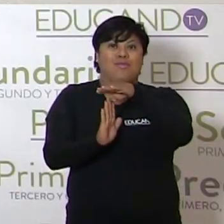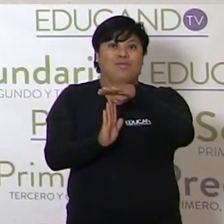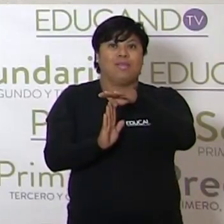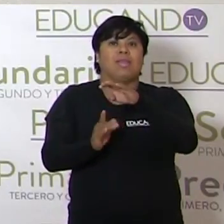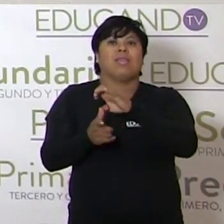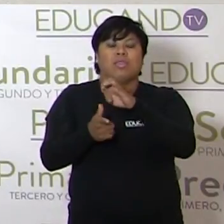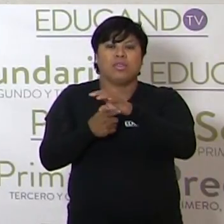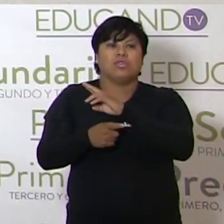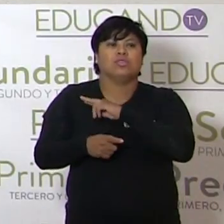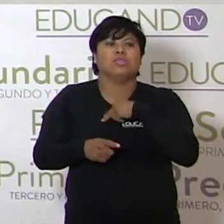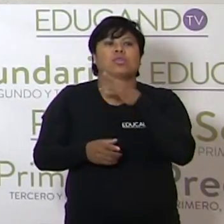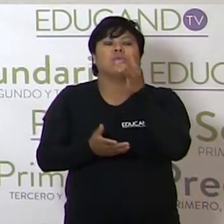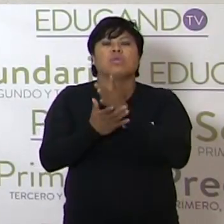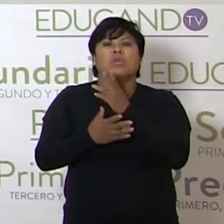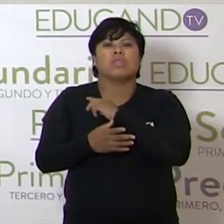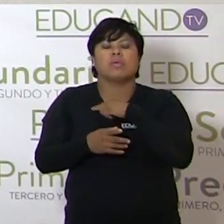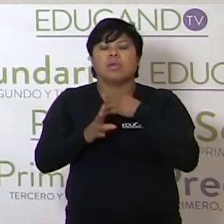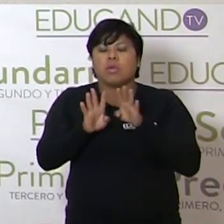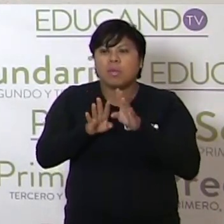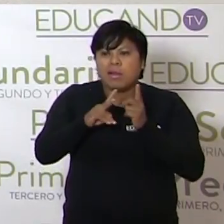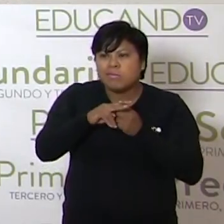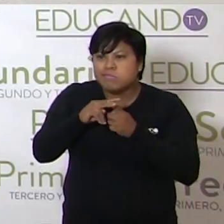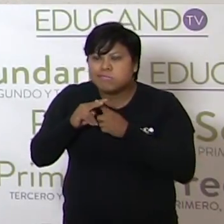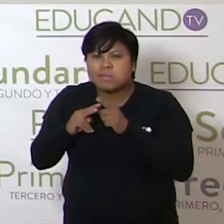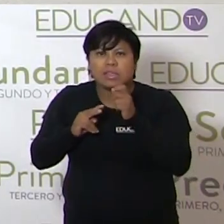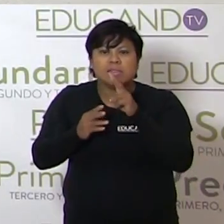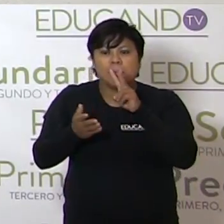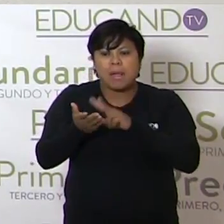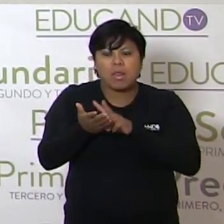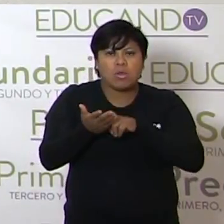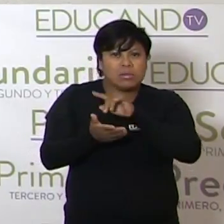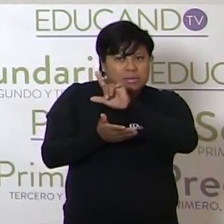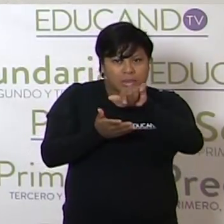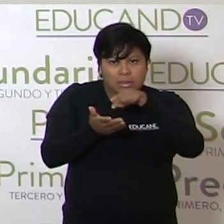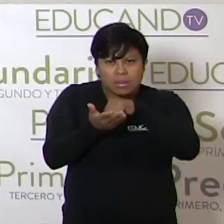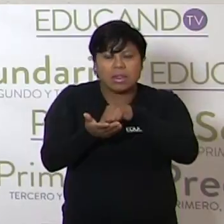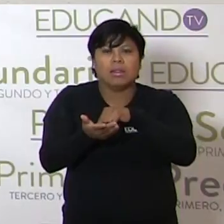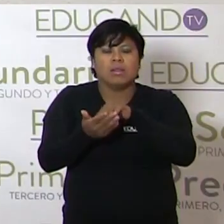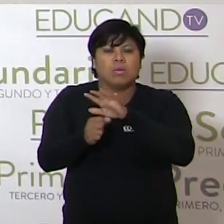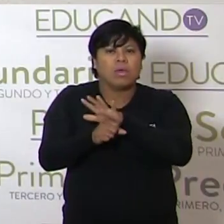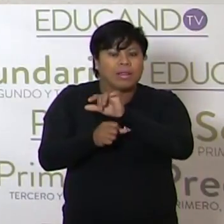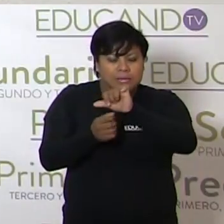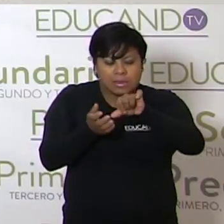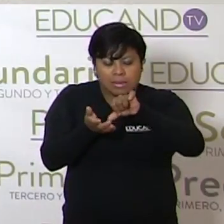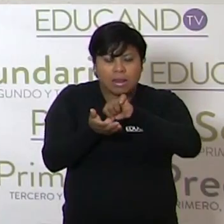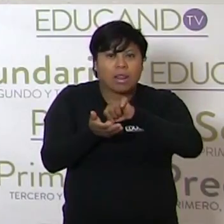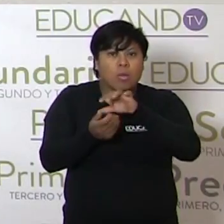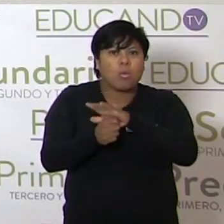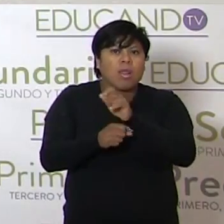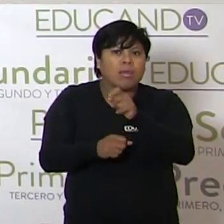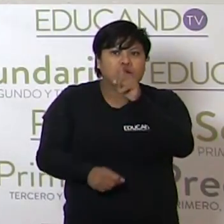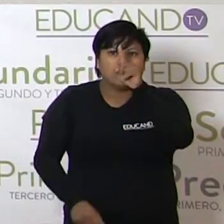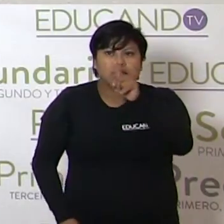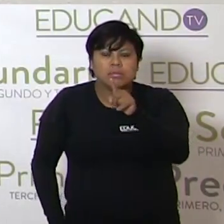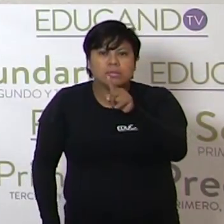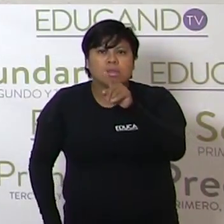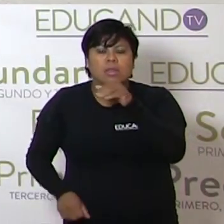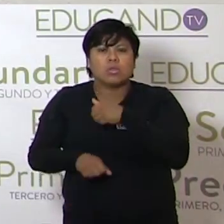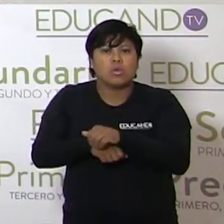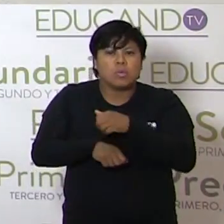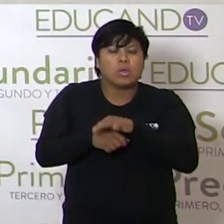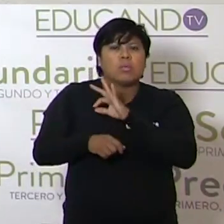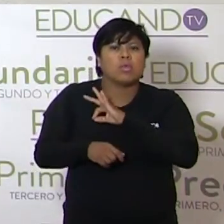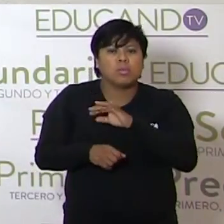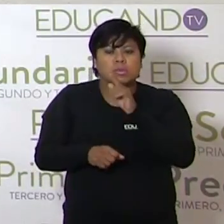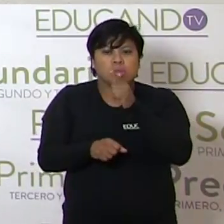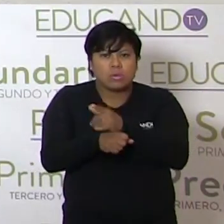ya lo único que tenemos que calcular pues es ese valor central. Se preguntarán ustedes cuál es. Pues es un número que podamos